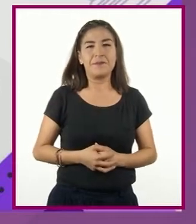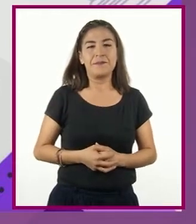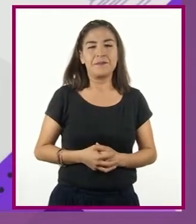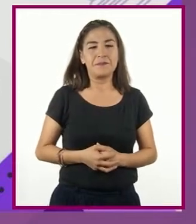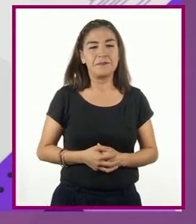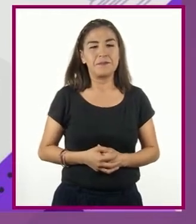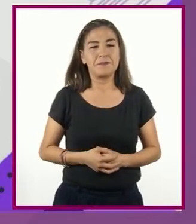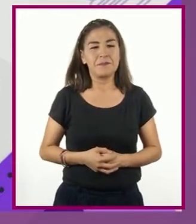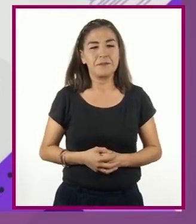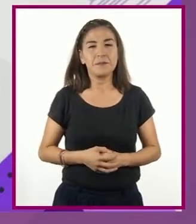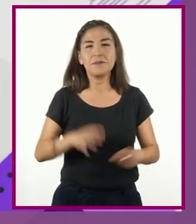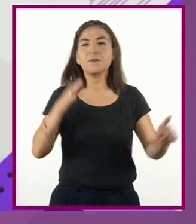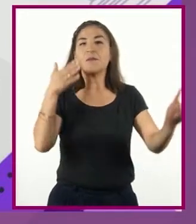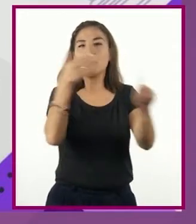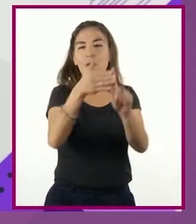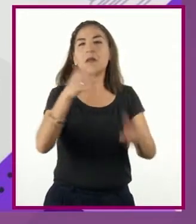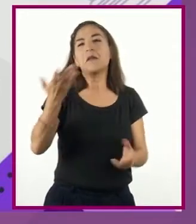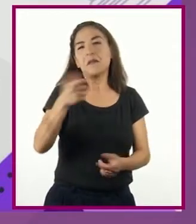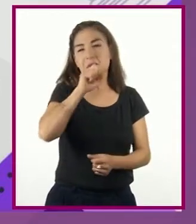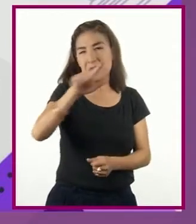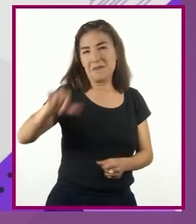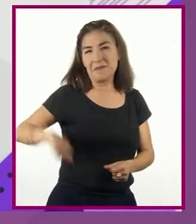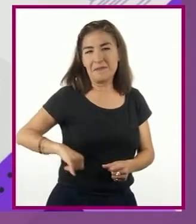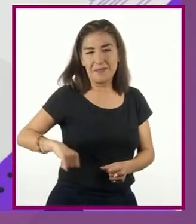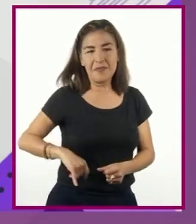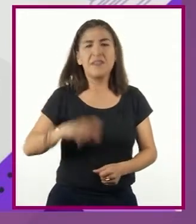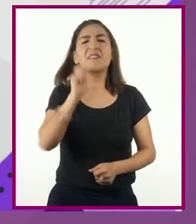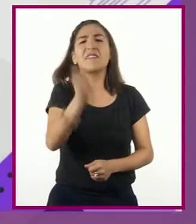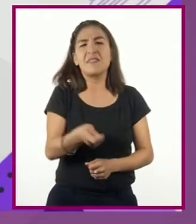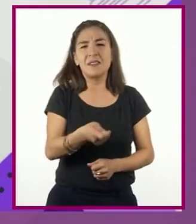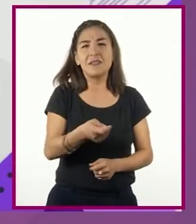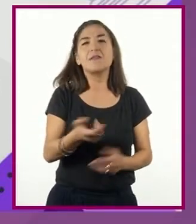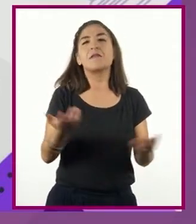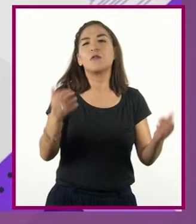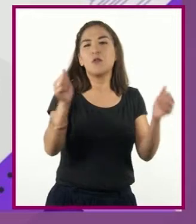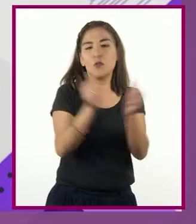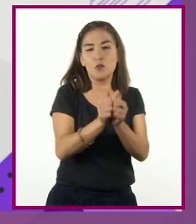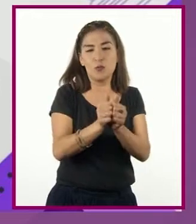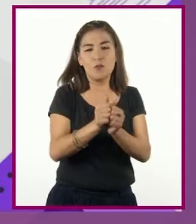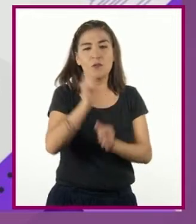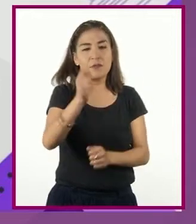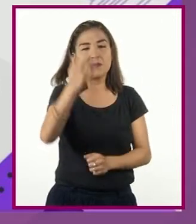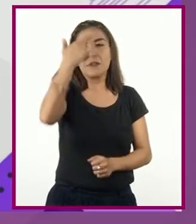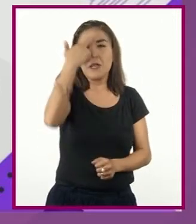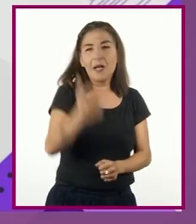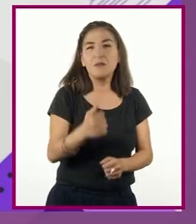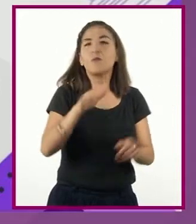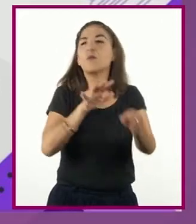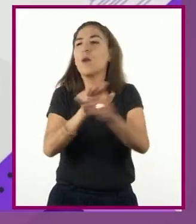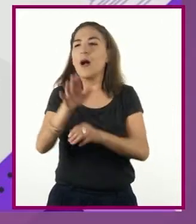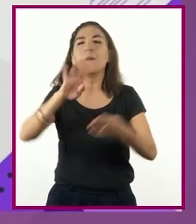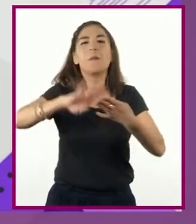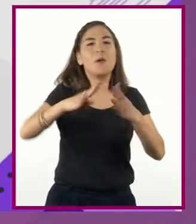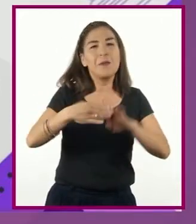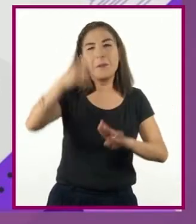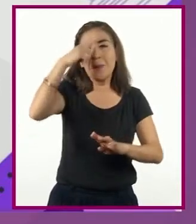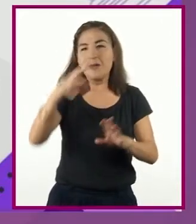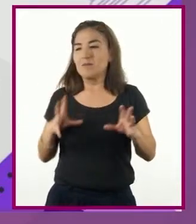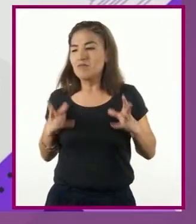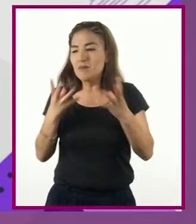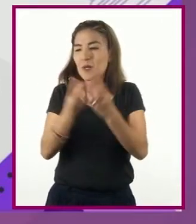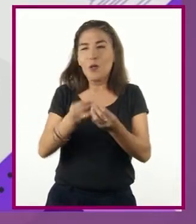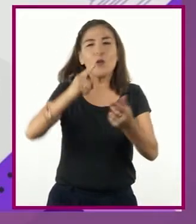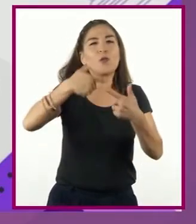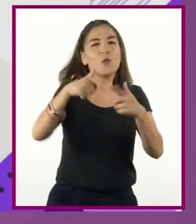Los objetivos e intereses tienen que ver con las razones por las que se agrupan las personas.